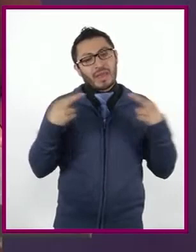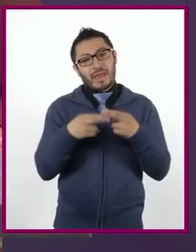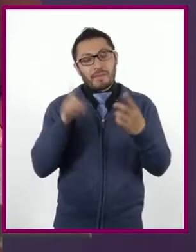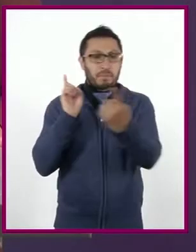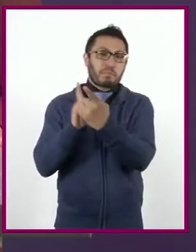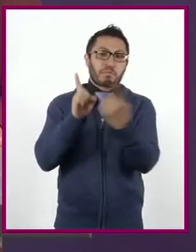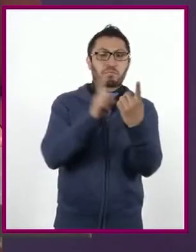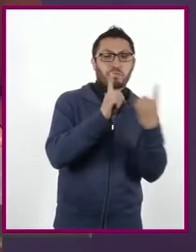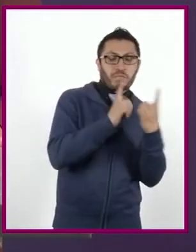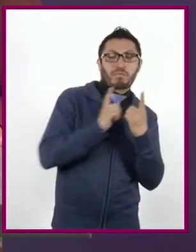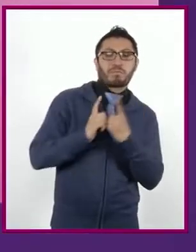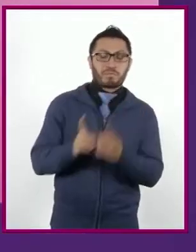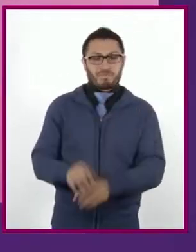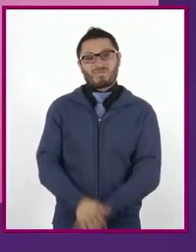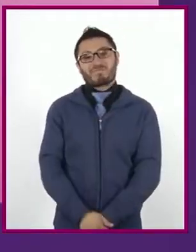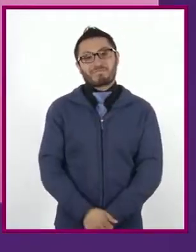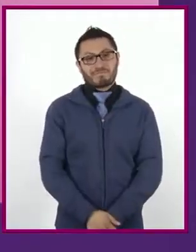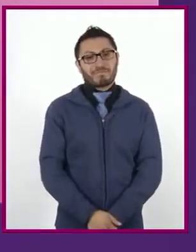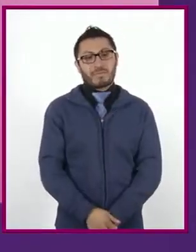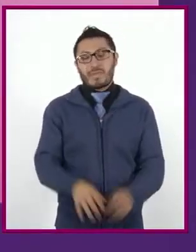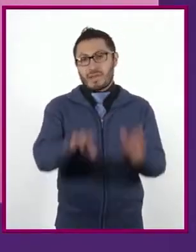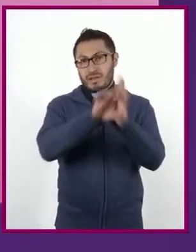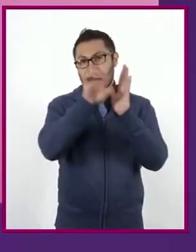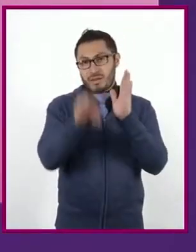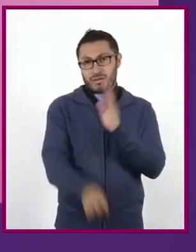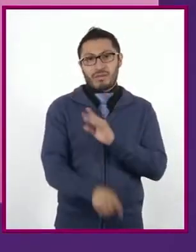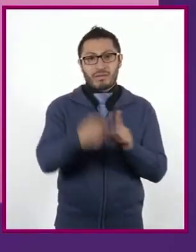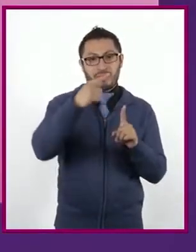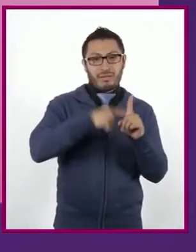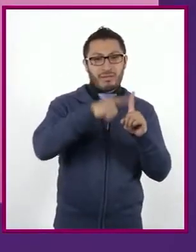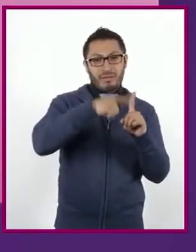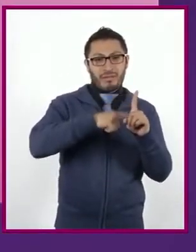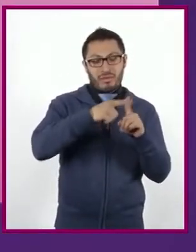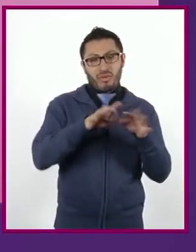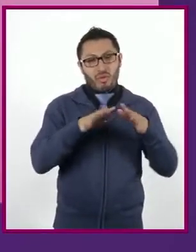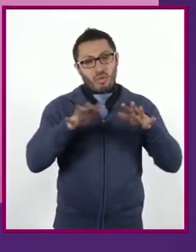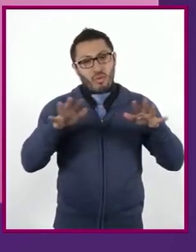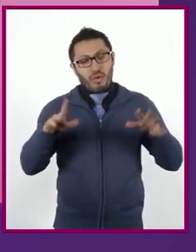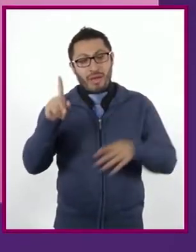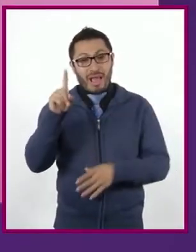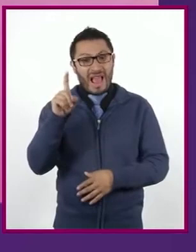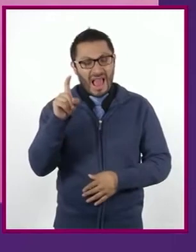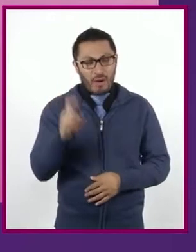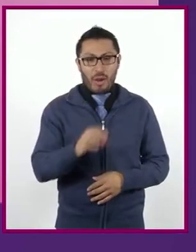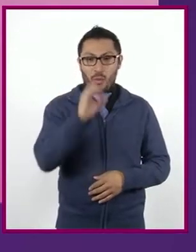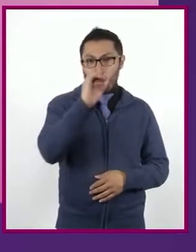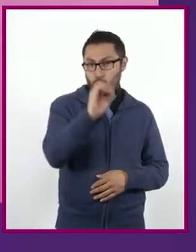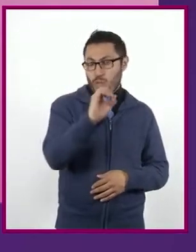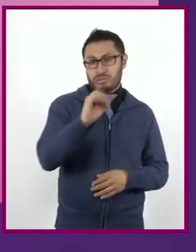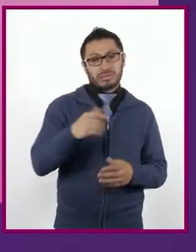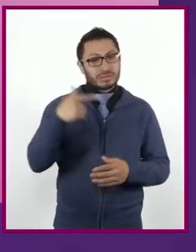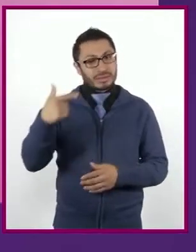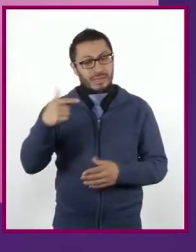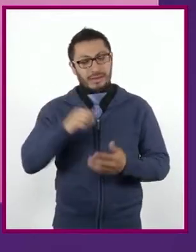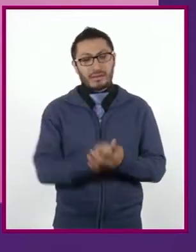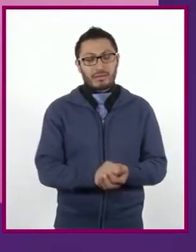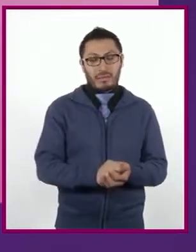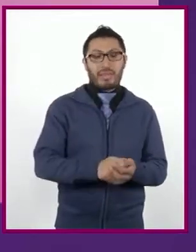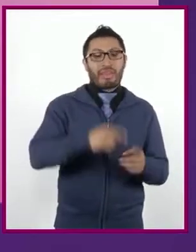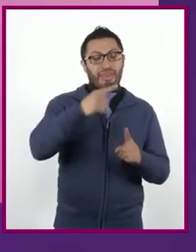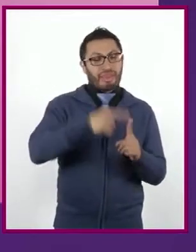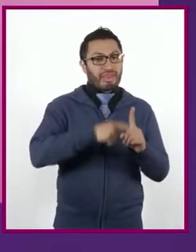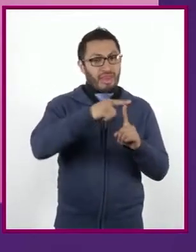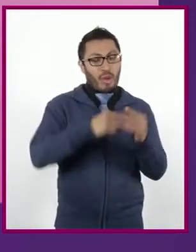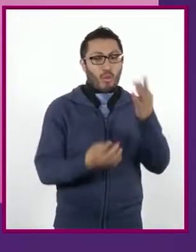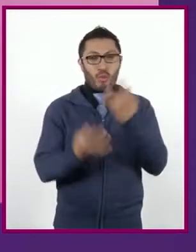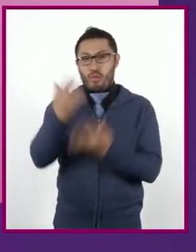o profesor. Por ejemplo, la temperatura de fusión del agua es de 0 grados centígrados y su temperatura de